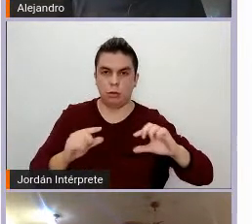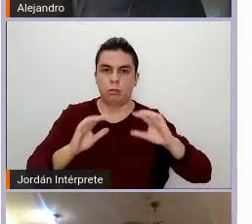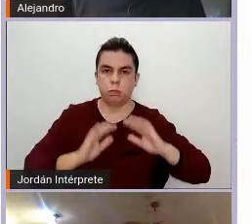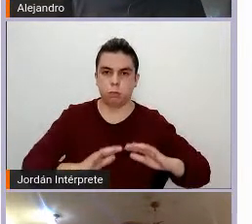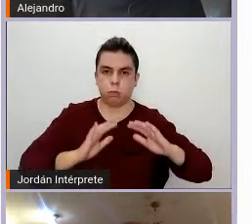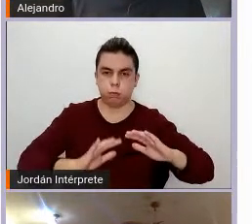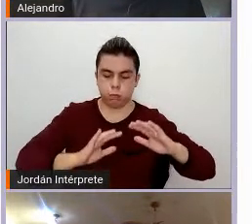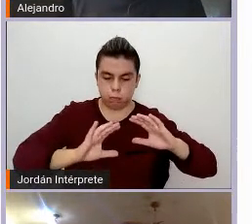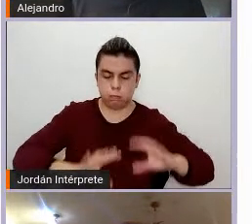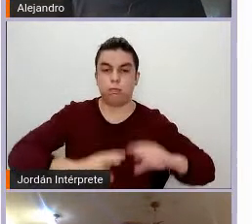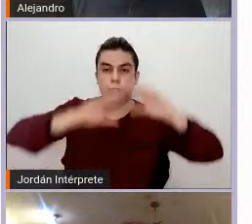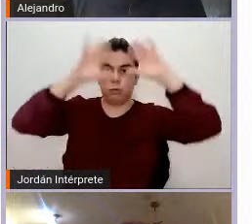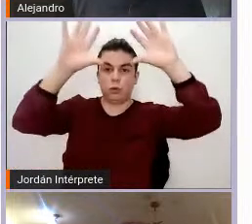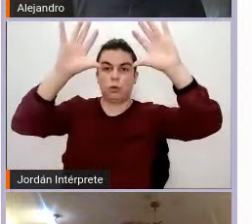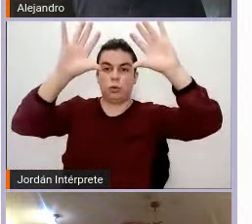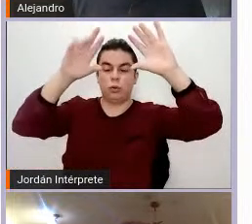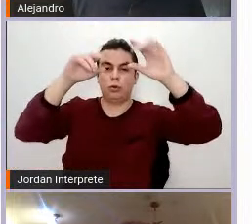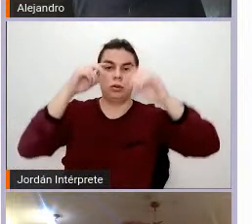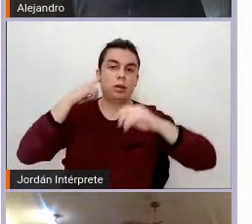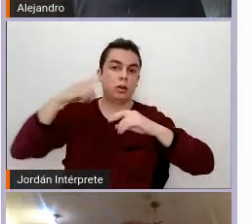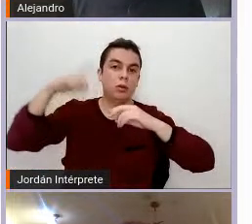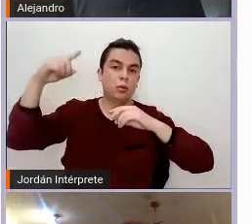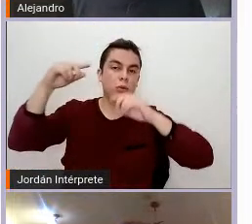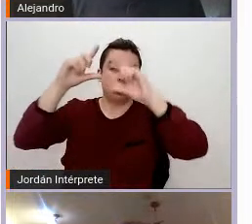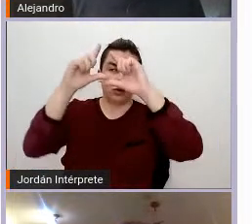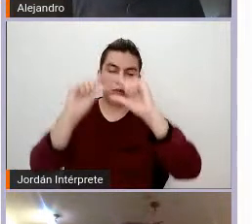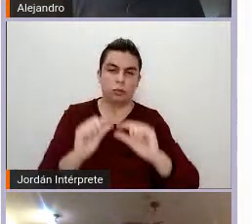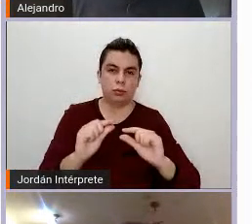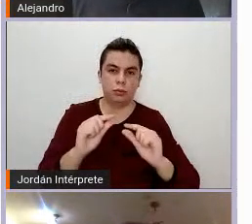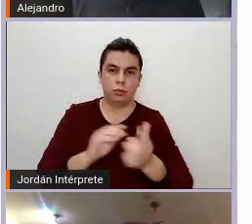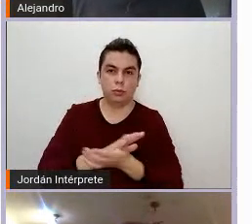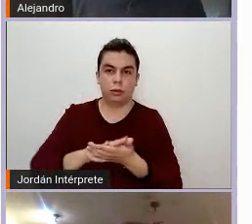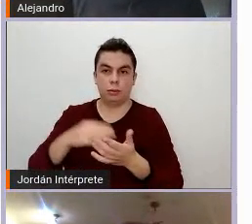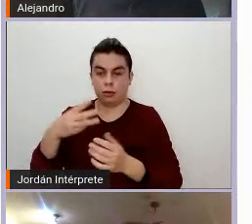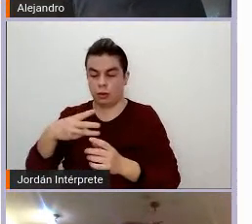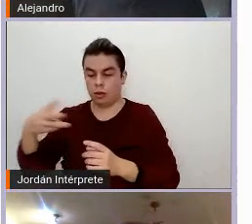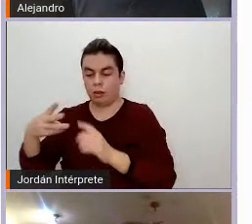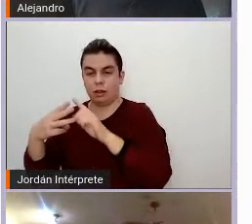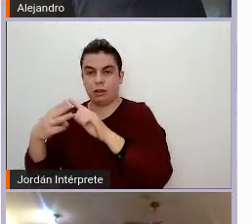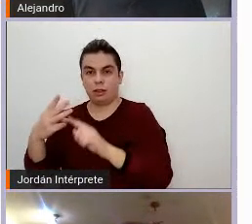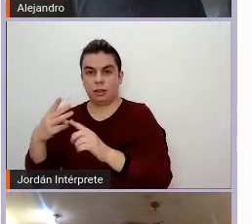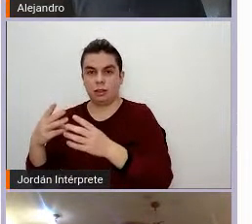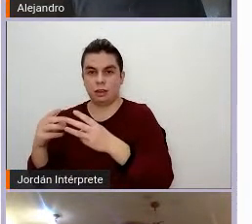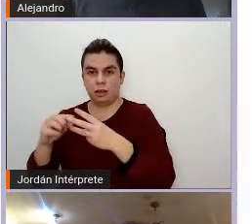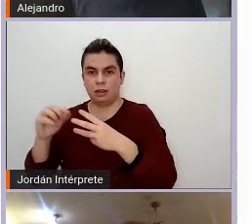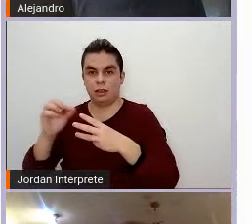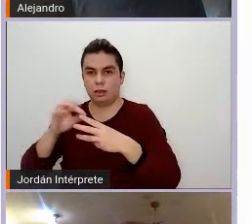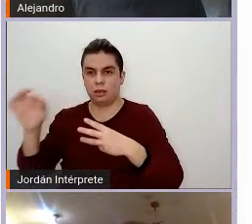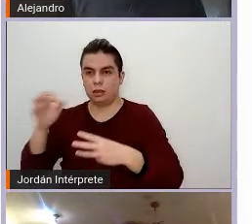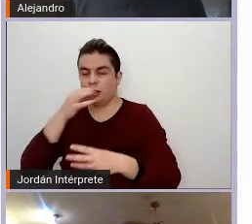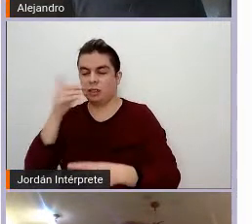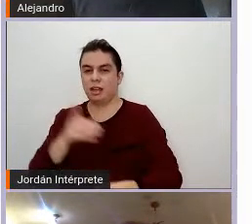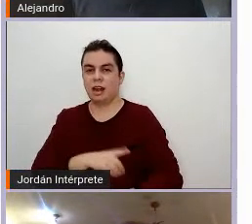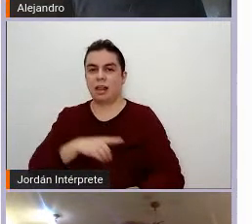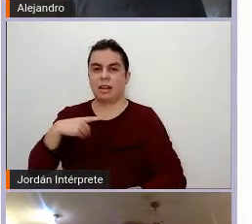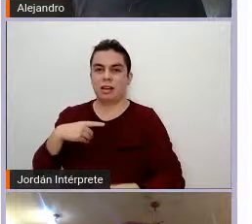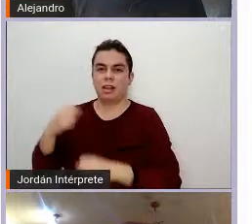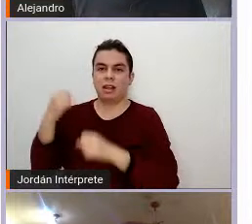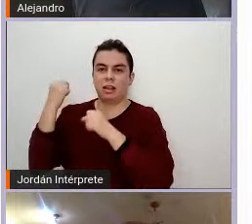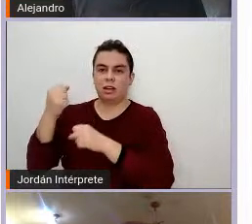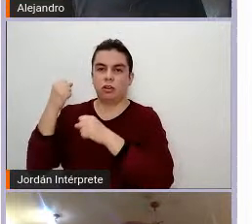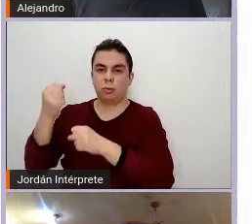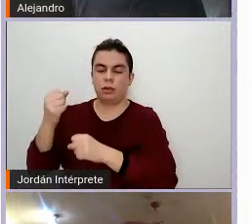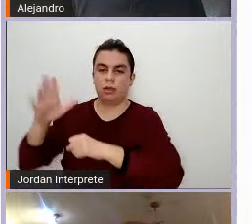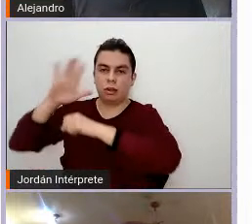sonidos agudos de la música, como lo dice el verso número 13. Eran la dignidad que combatía lo que fue pisoteado